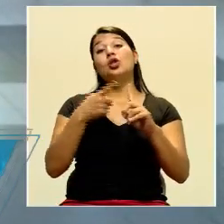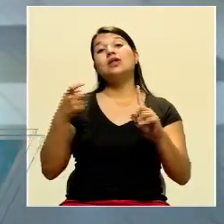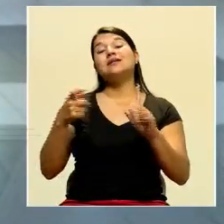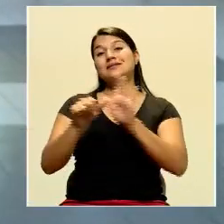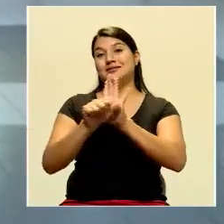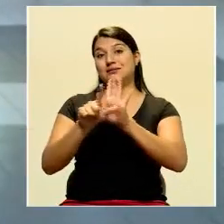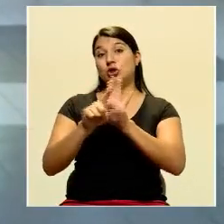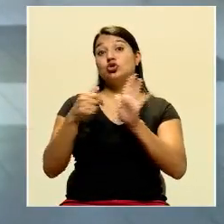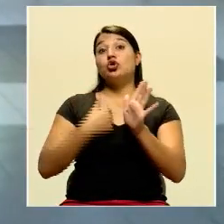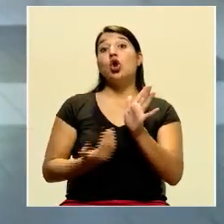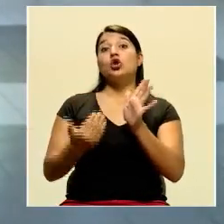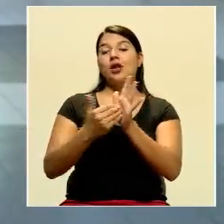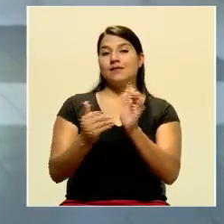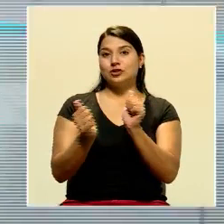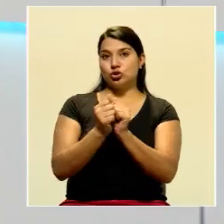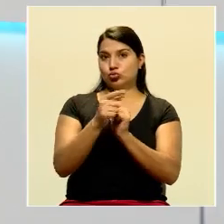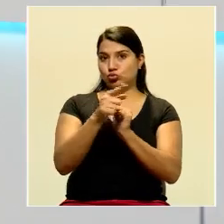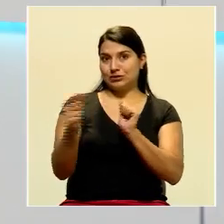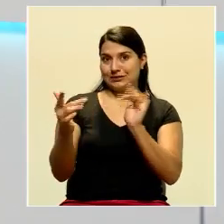al estudio. Buenas noches.